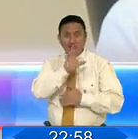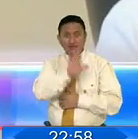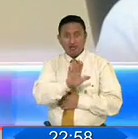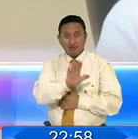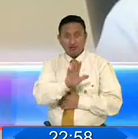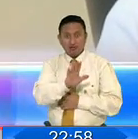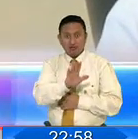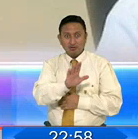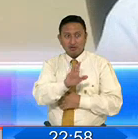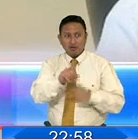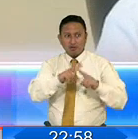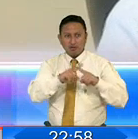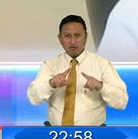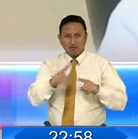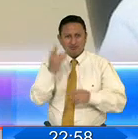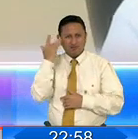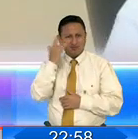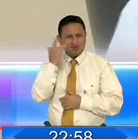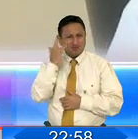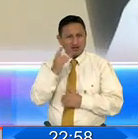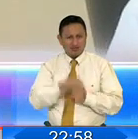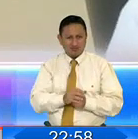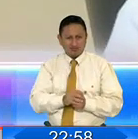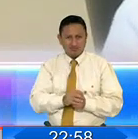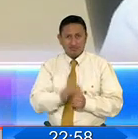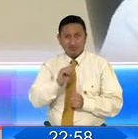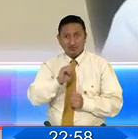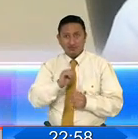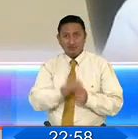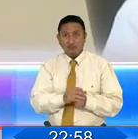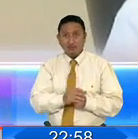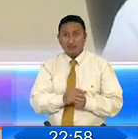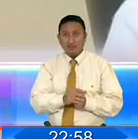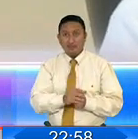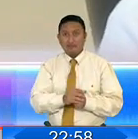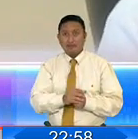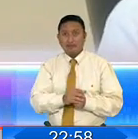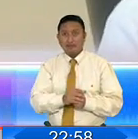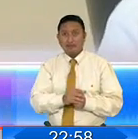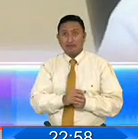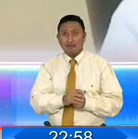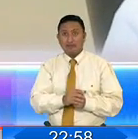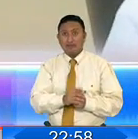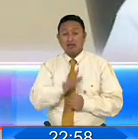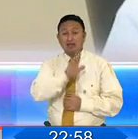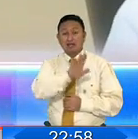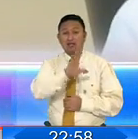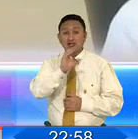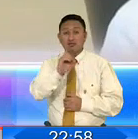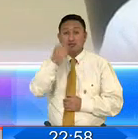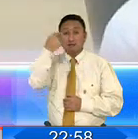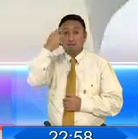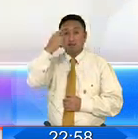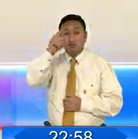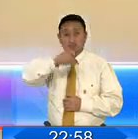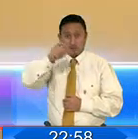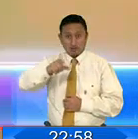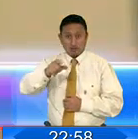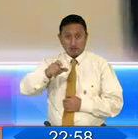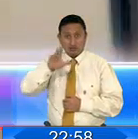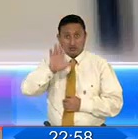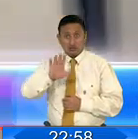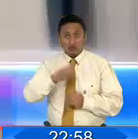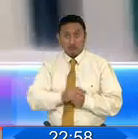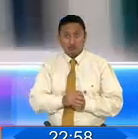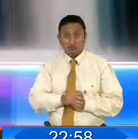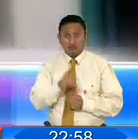historia inusual. Uno de cada 50 millones de gestantes tienen embarazos quíntuples. No fue fácil